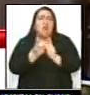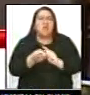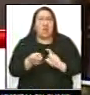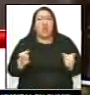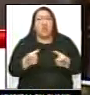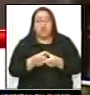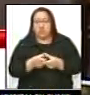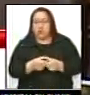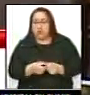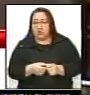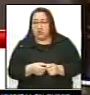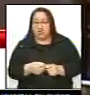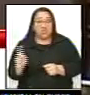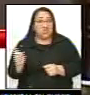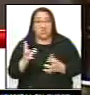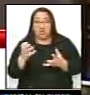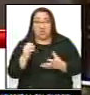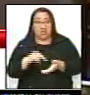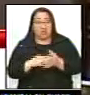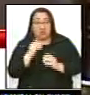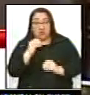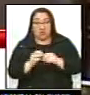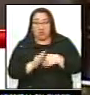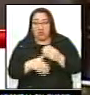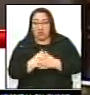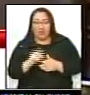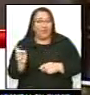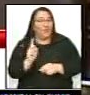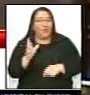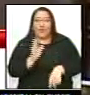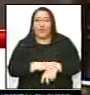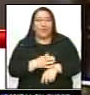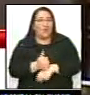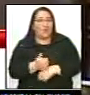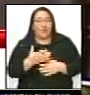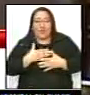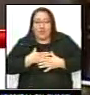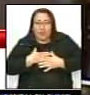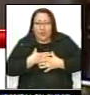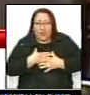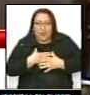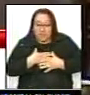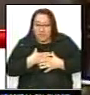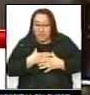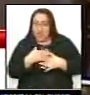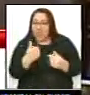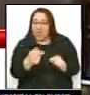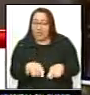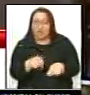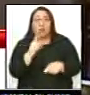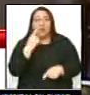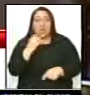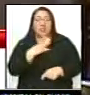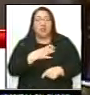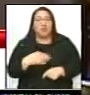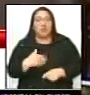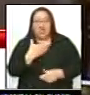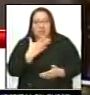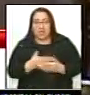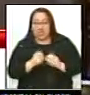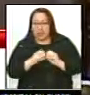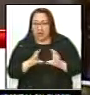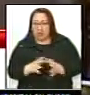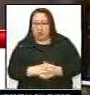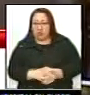comisión. Y si no la quisieron reestructurar, no fue culpa de Alianza para el Progreso. Y eso, señor presidente, que quede bien claro.